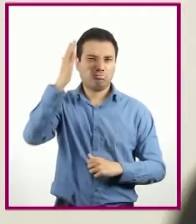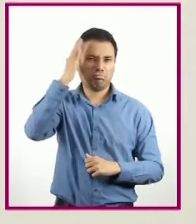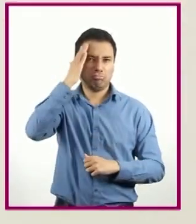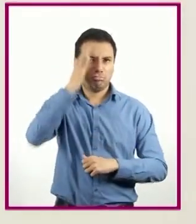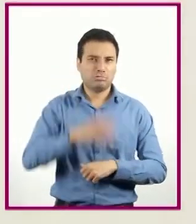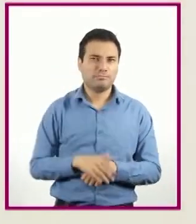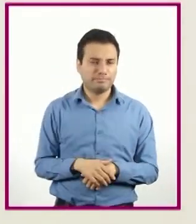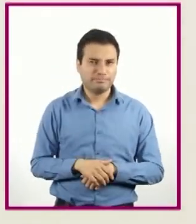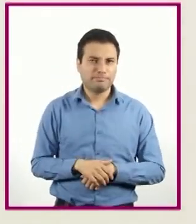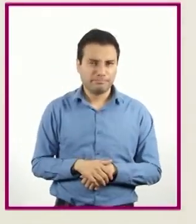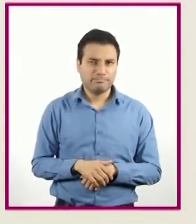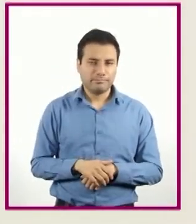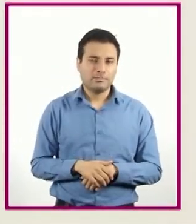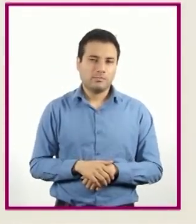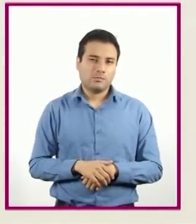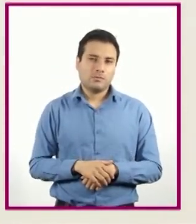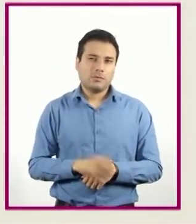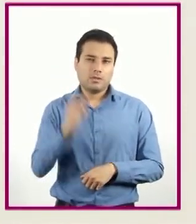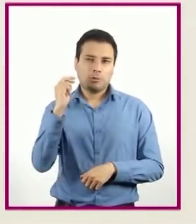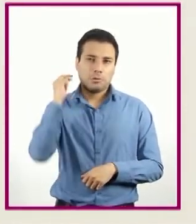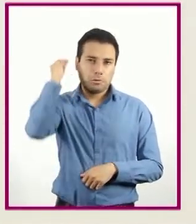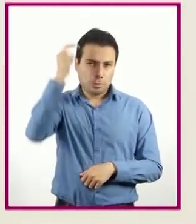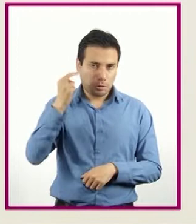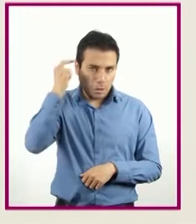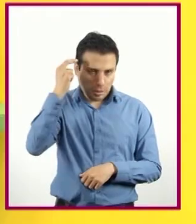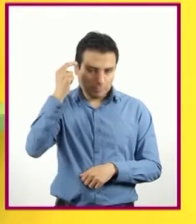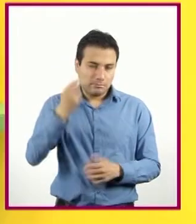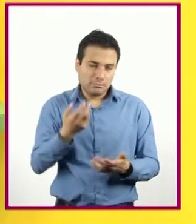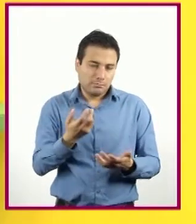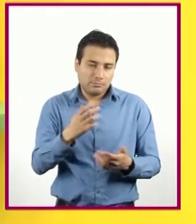encontraba el Ahau o Cujul,